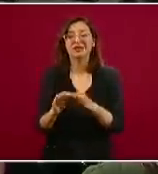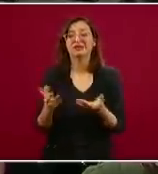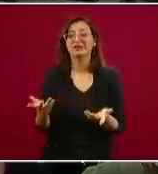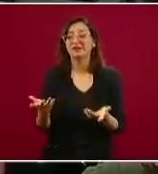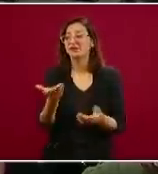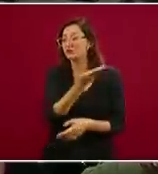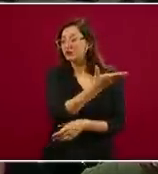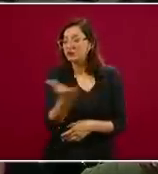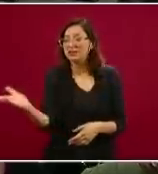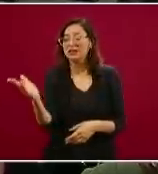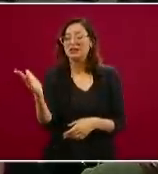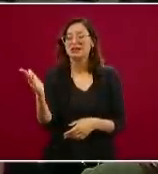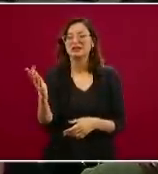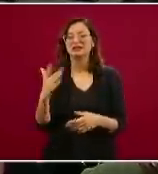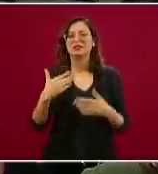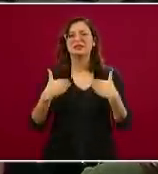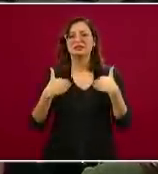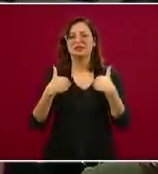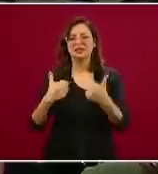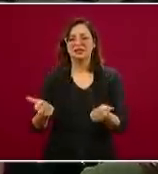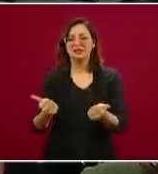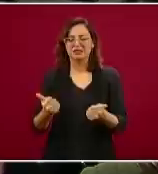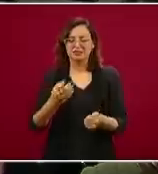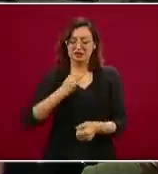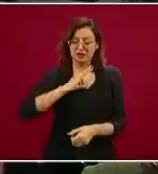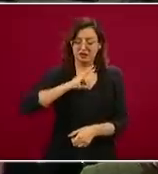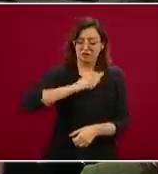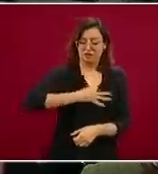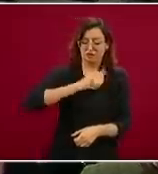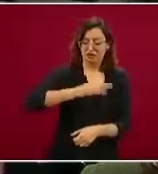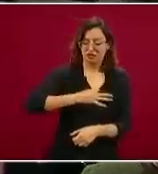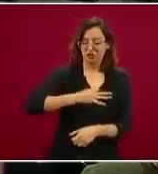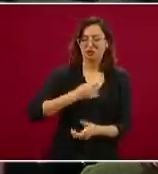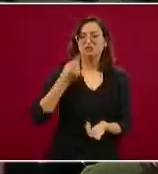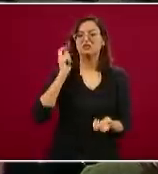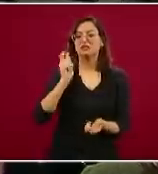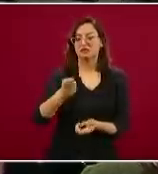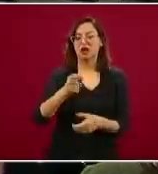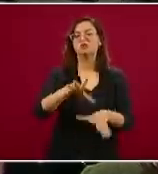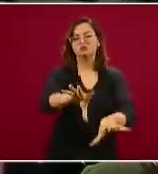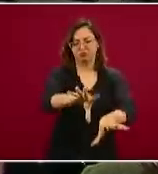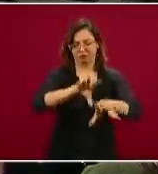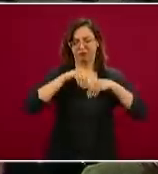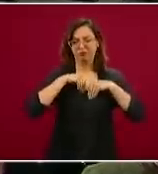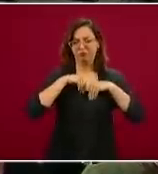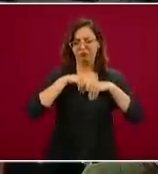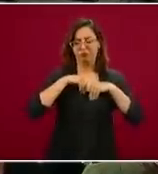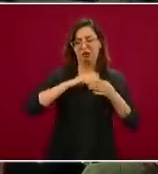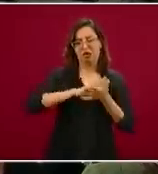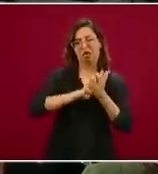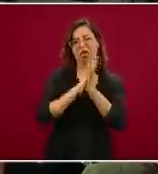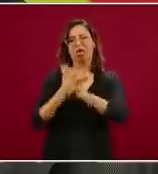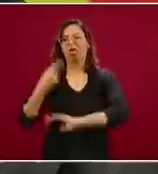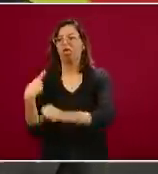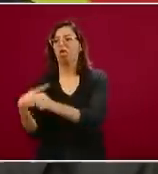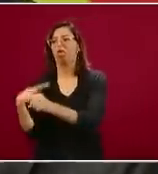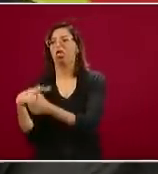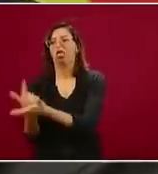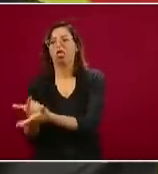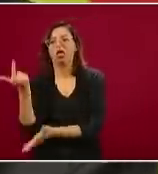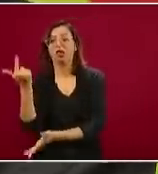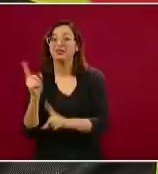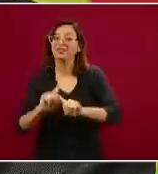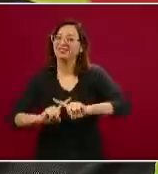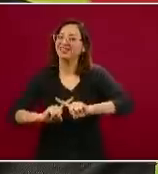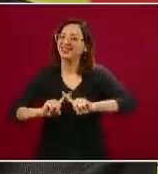todos ustedes, distingan infección, que es que el virus entró al cuerpo, de enfermedad. Hay